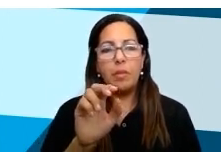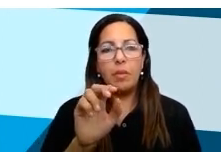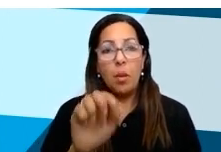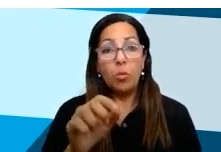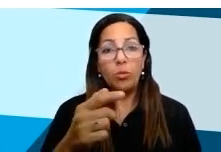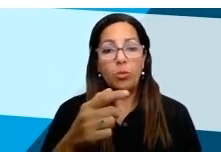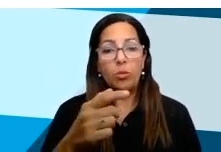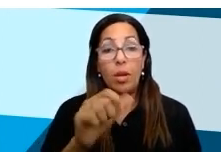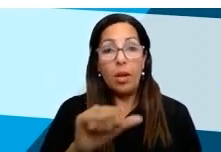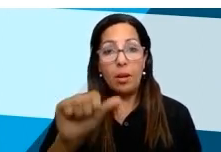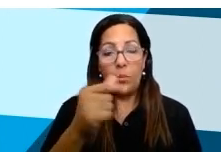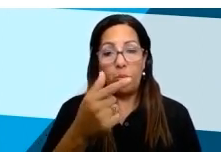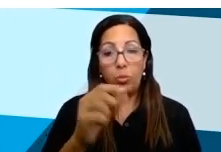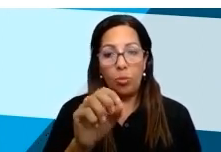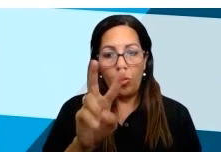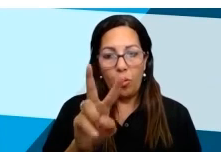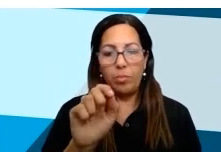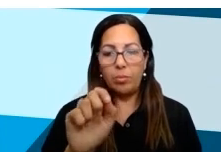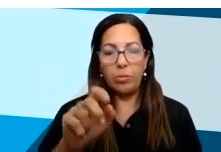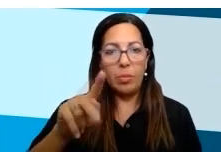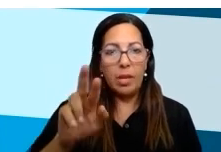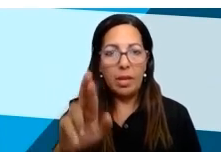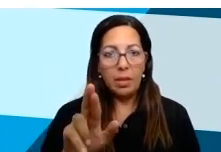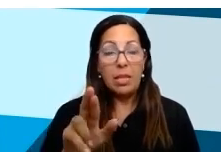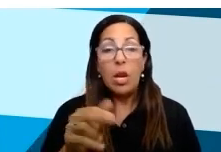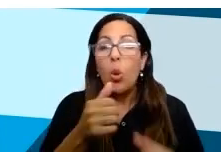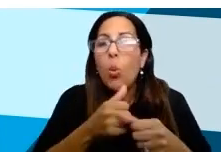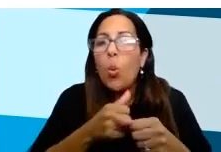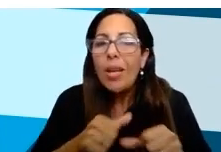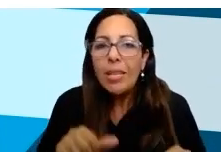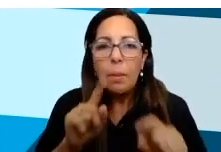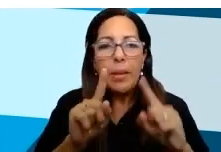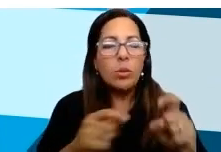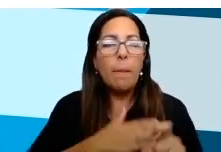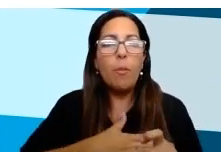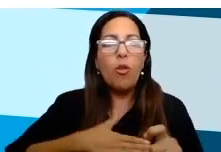Nuestro correo electrónico, si tienen alguna pregunta general, es